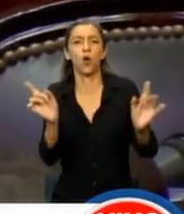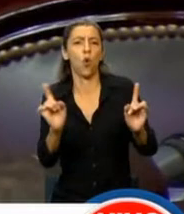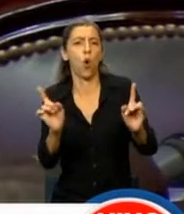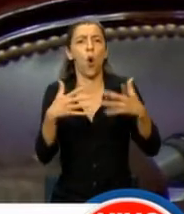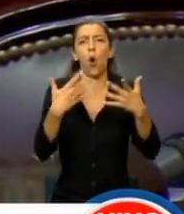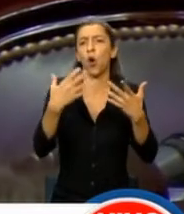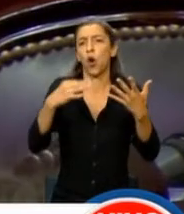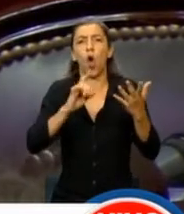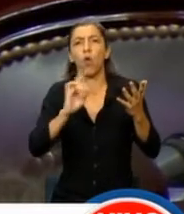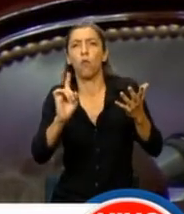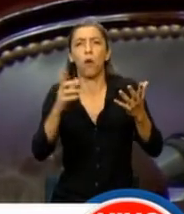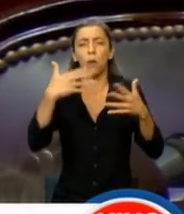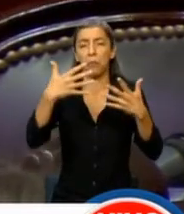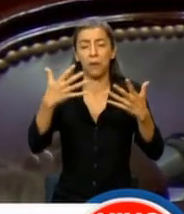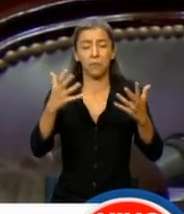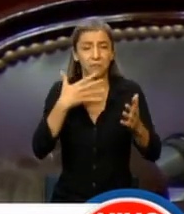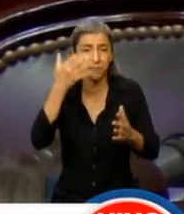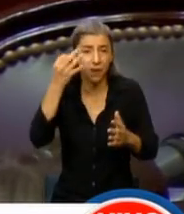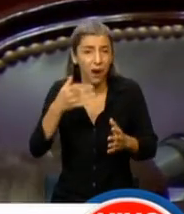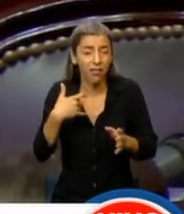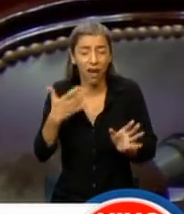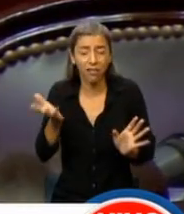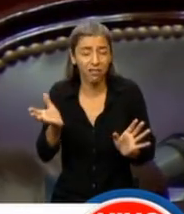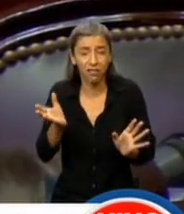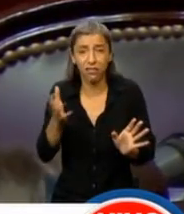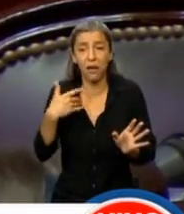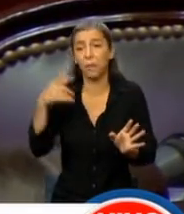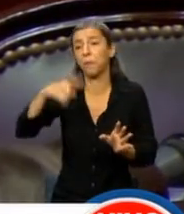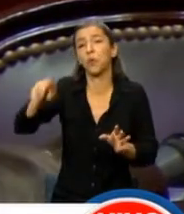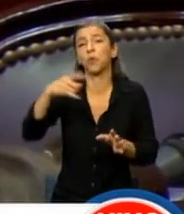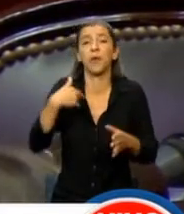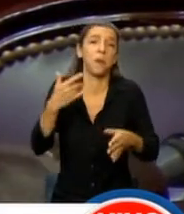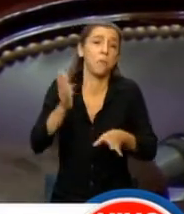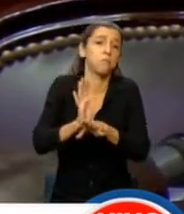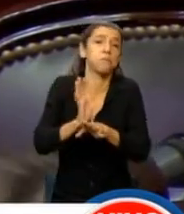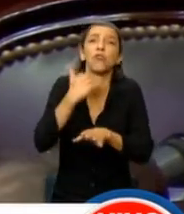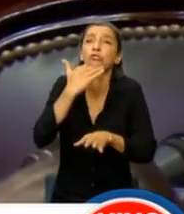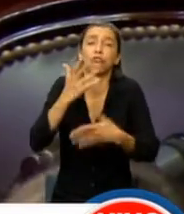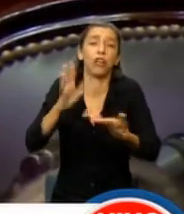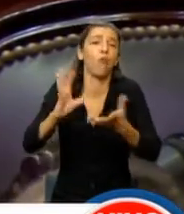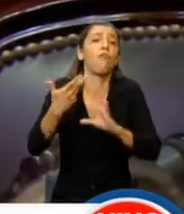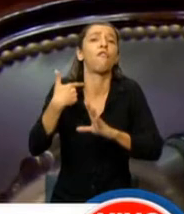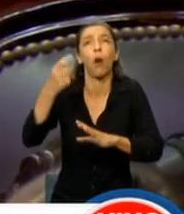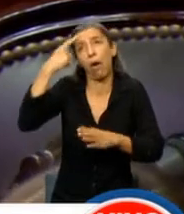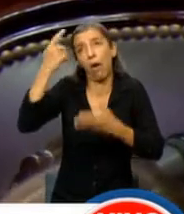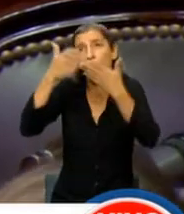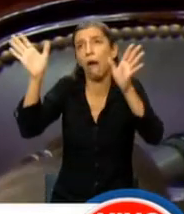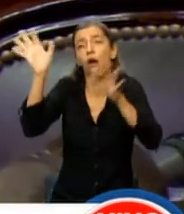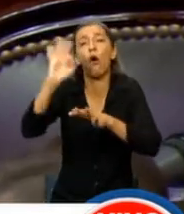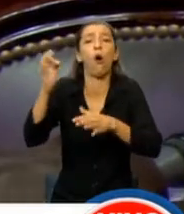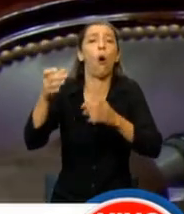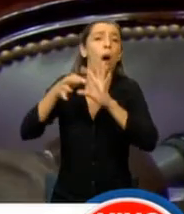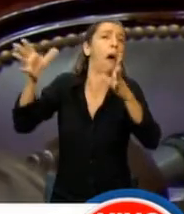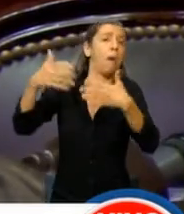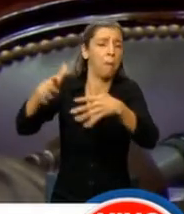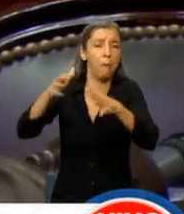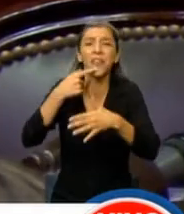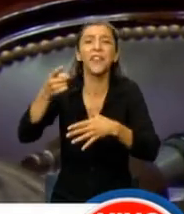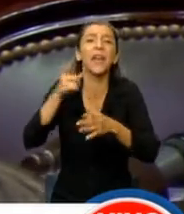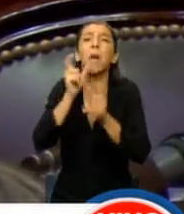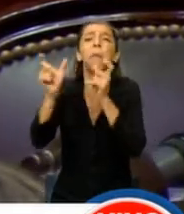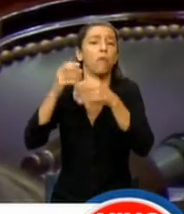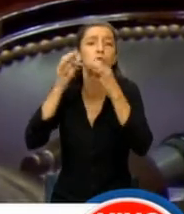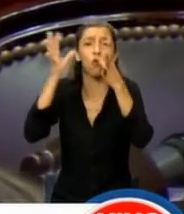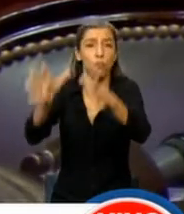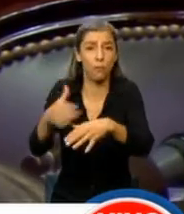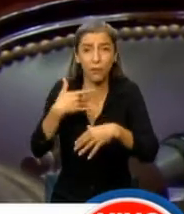este paréntesis, nunca escuché un liberal, libertario, como se autodefinan, hablar del IVA. ¿Qué